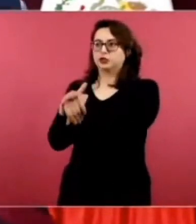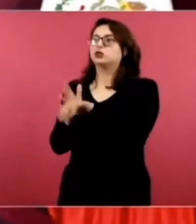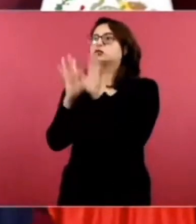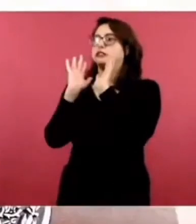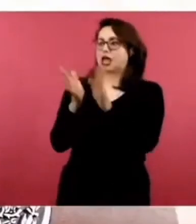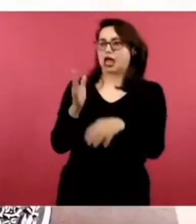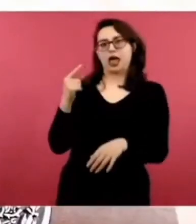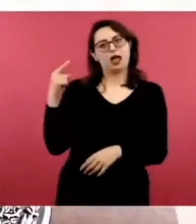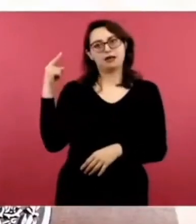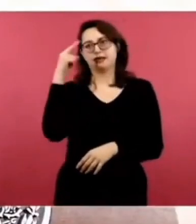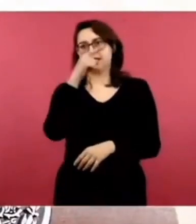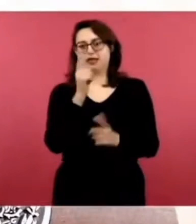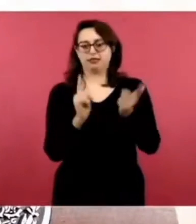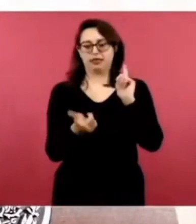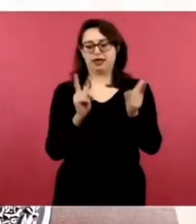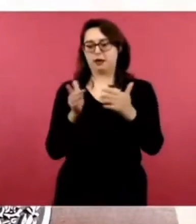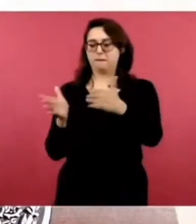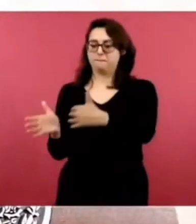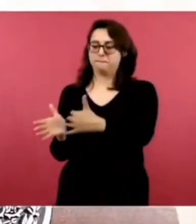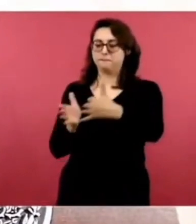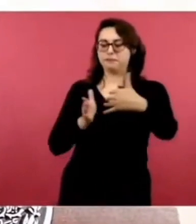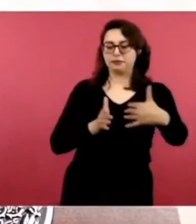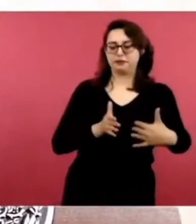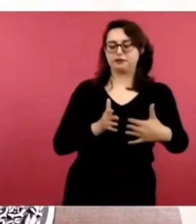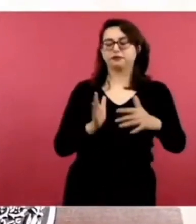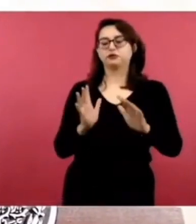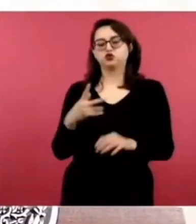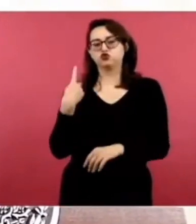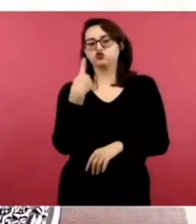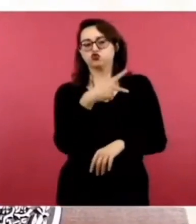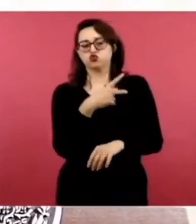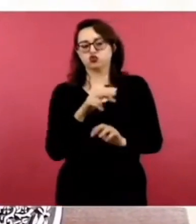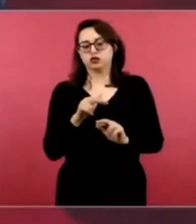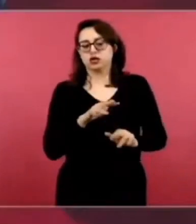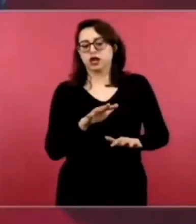nuestros paisanos.